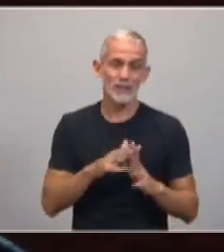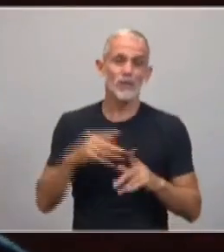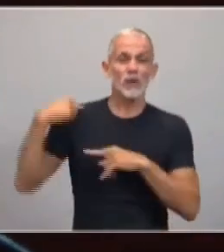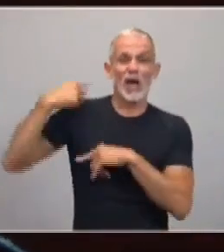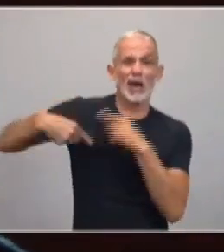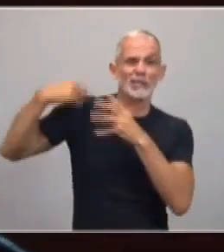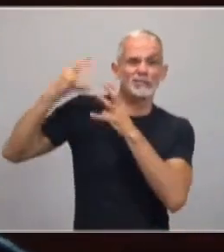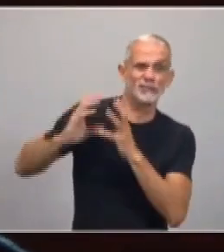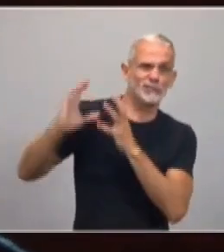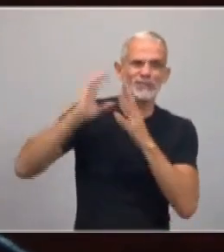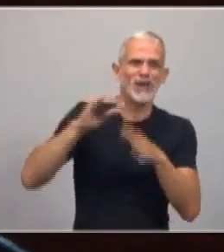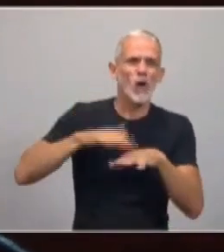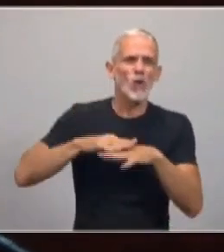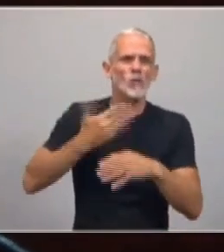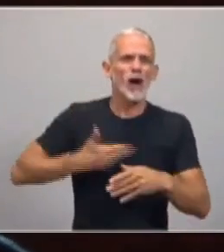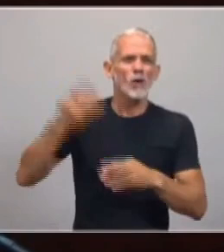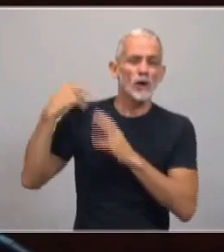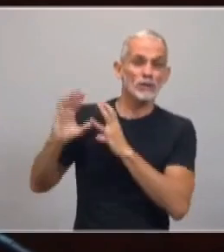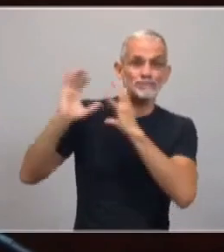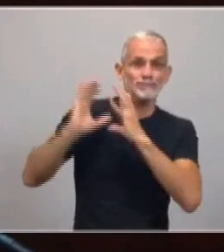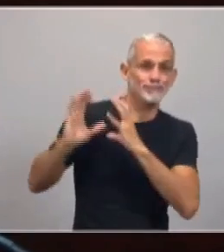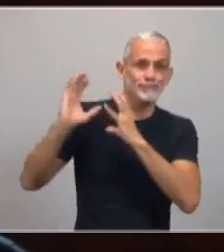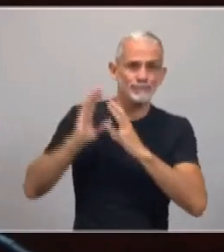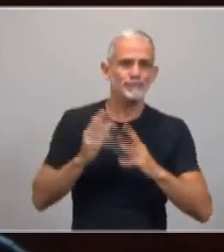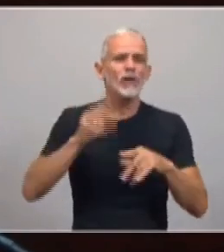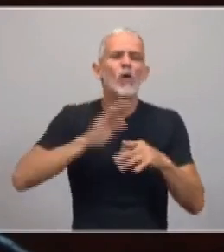herencia, son las medidas que tomó este gobierno